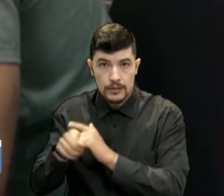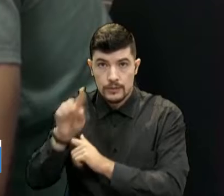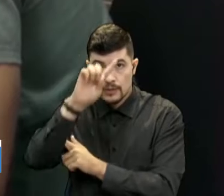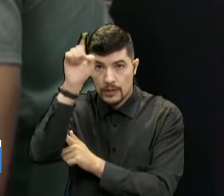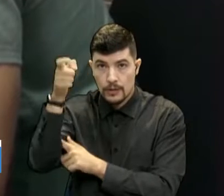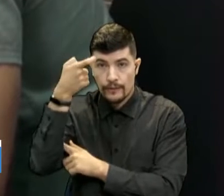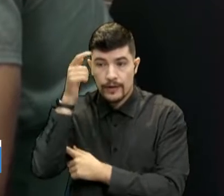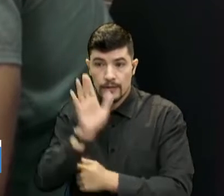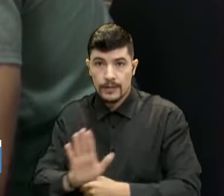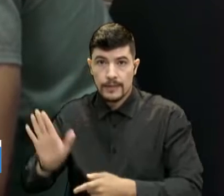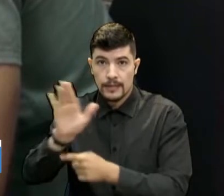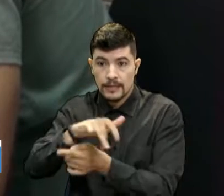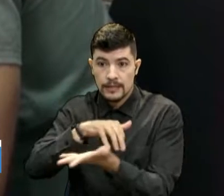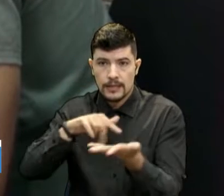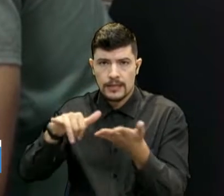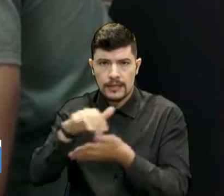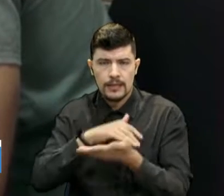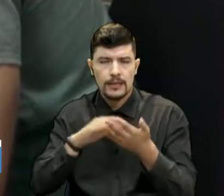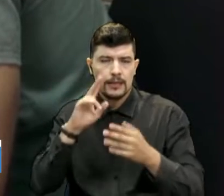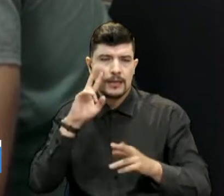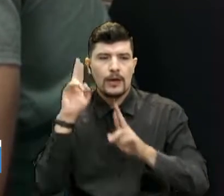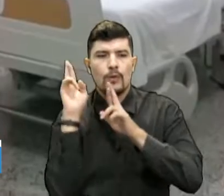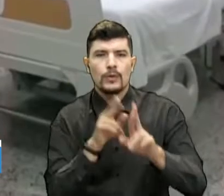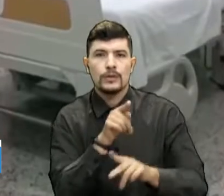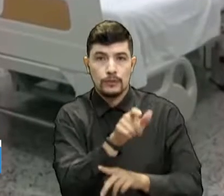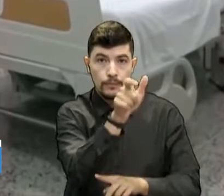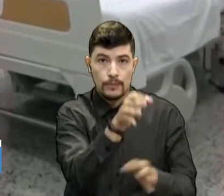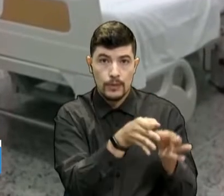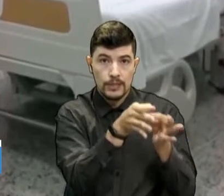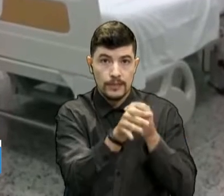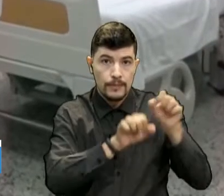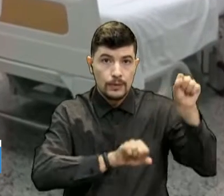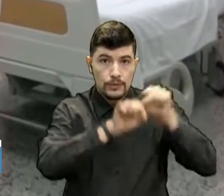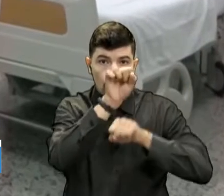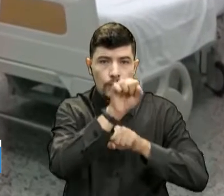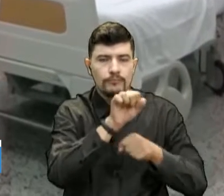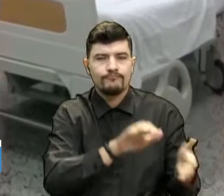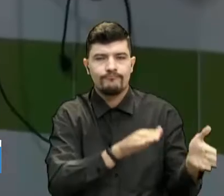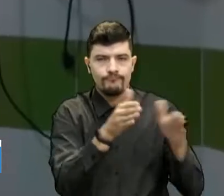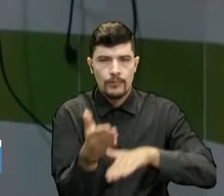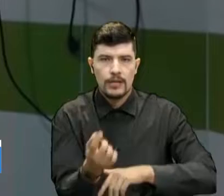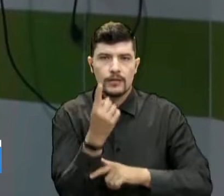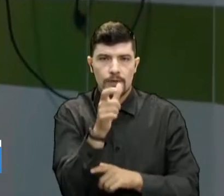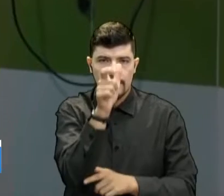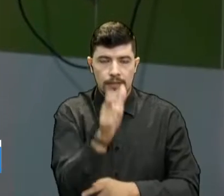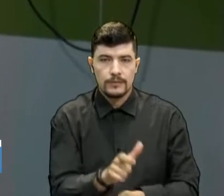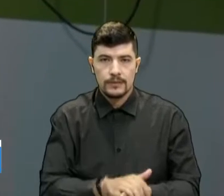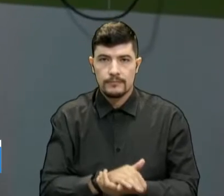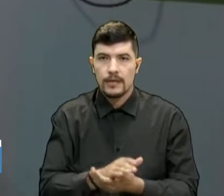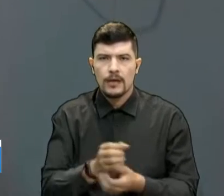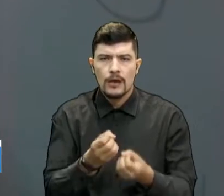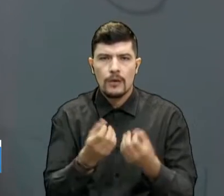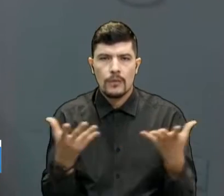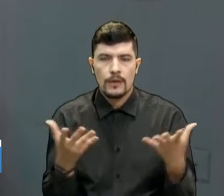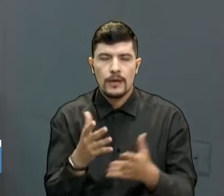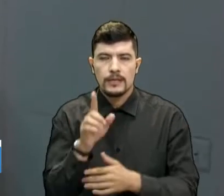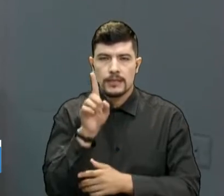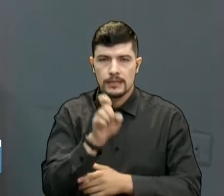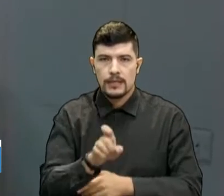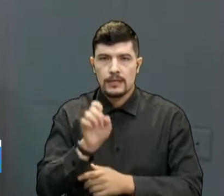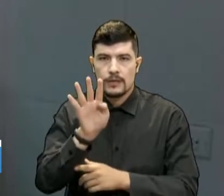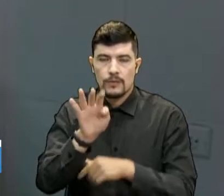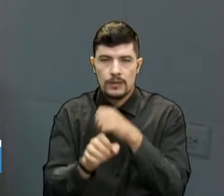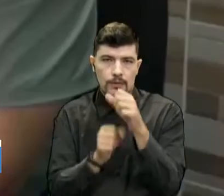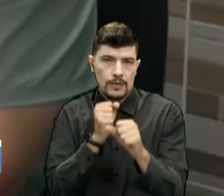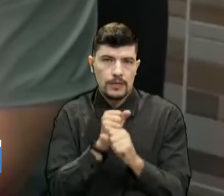gobernación de santander se registró una muerte más por kobe 19 la ciudad del socorro se trata de un adulto mayor de 67 años quien tuvo